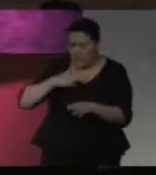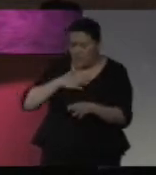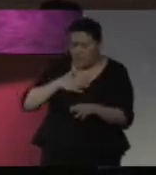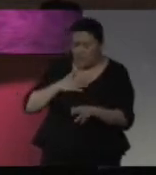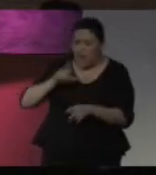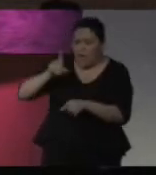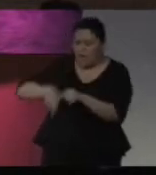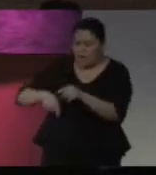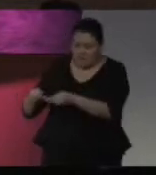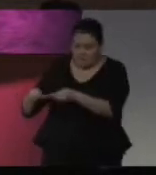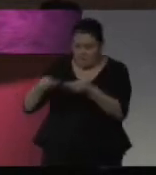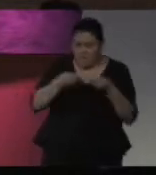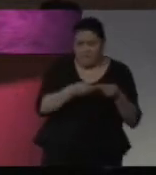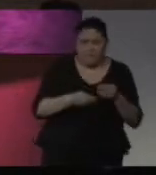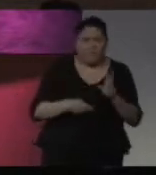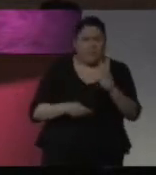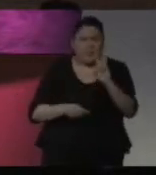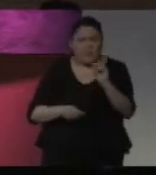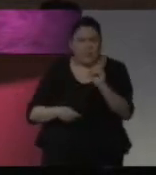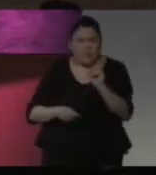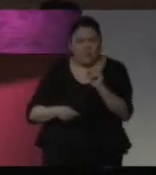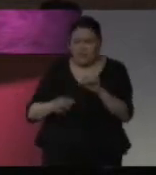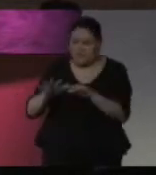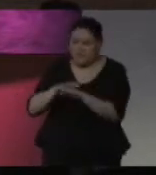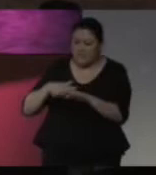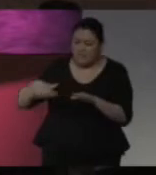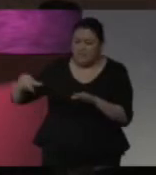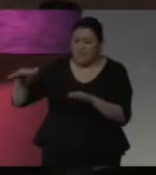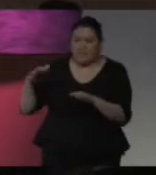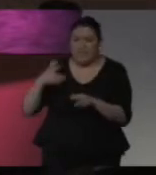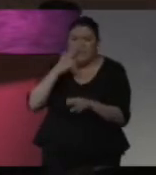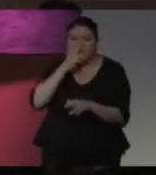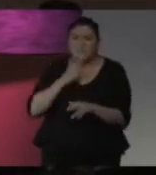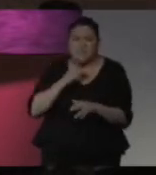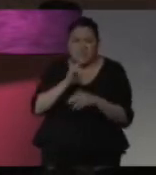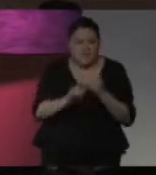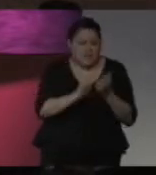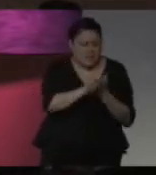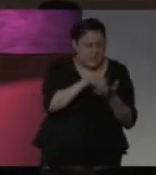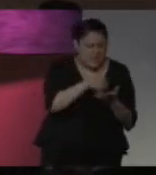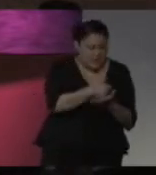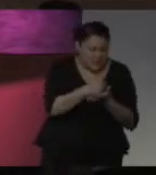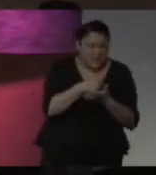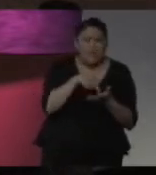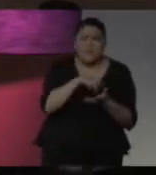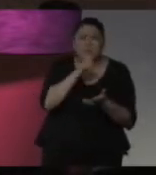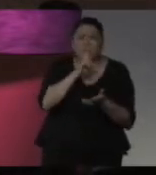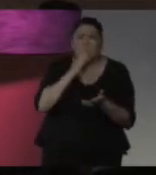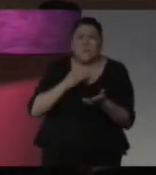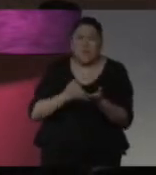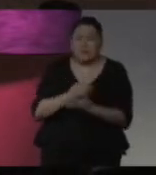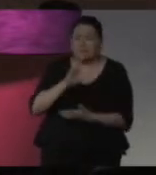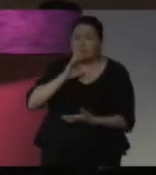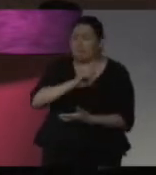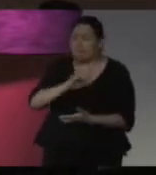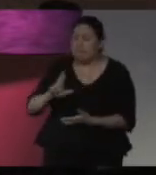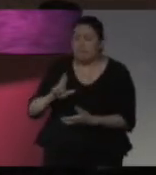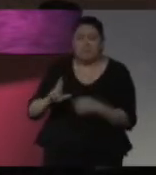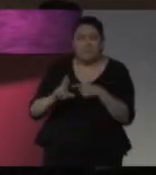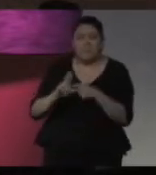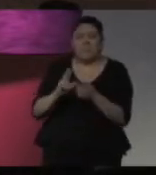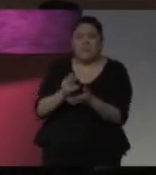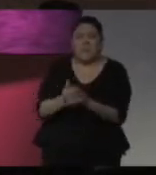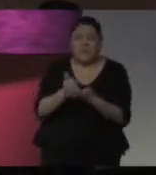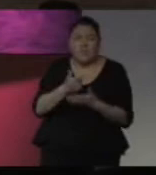rompe la propiedad comunitaria. Entonces, no nos sirven esos aparatos de interpretación y de resolución jurídica que